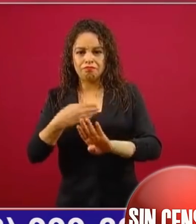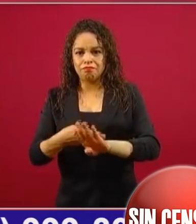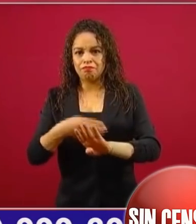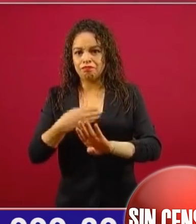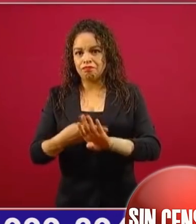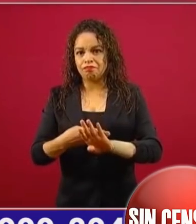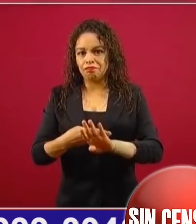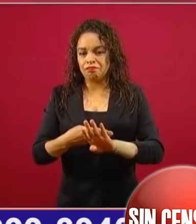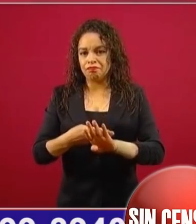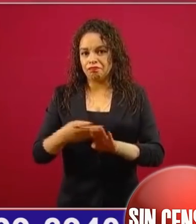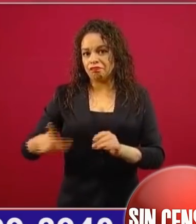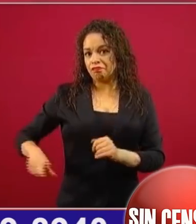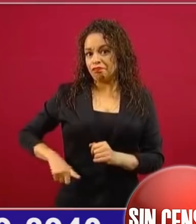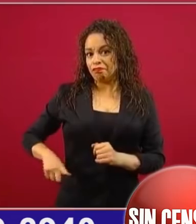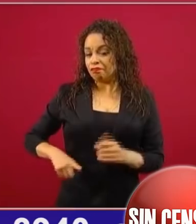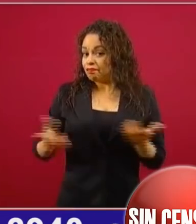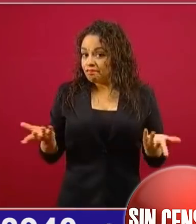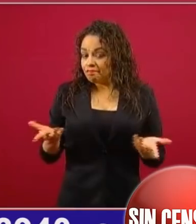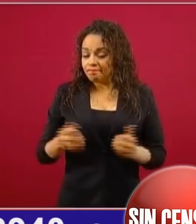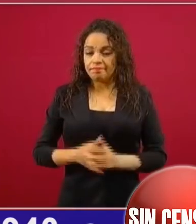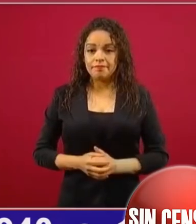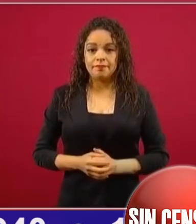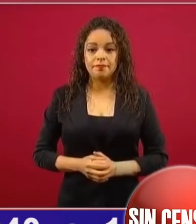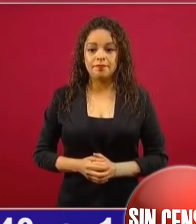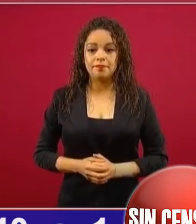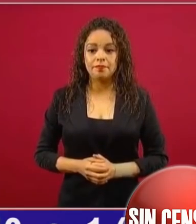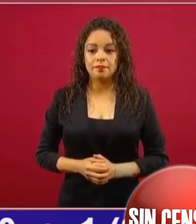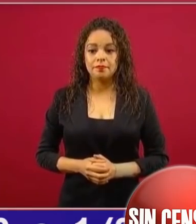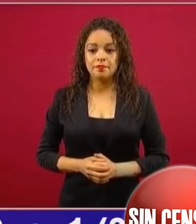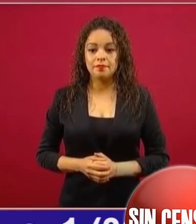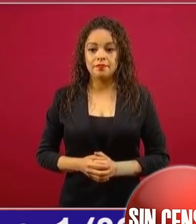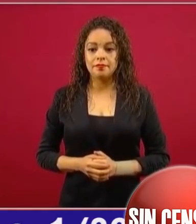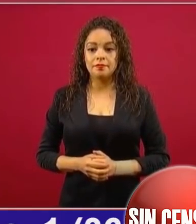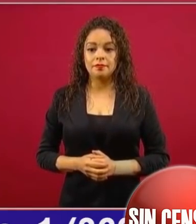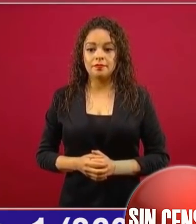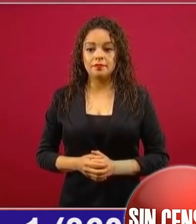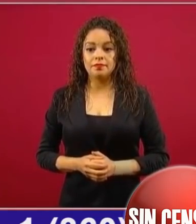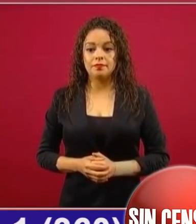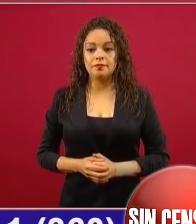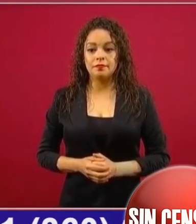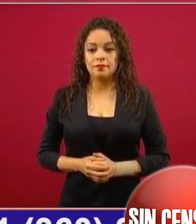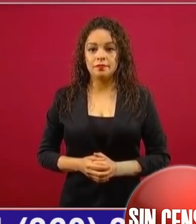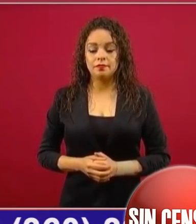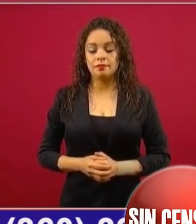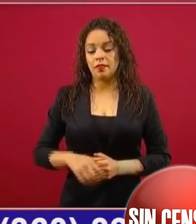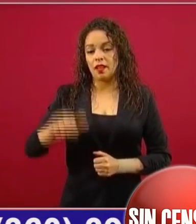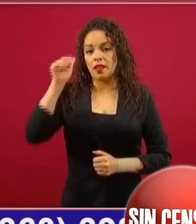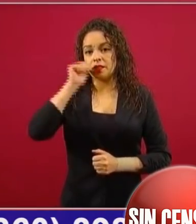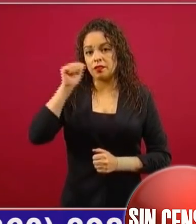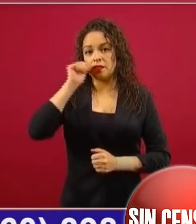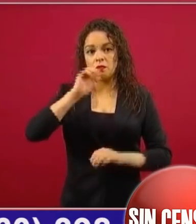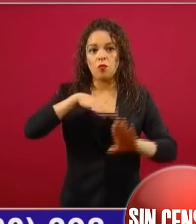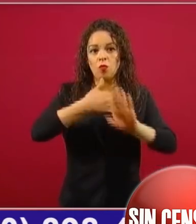los que se dedicaban a quemar incienso a los gobernantes,